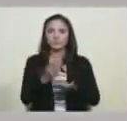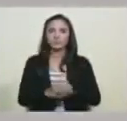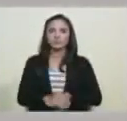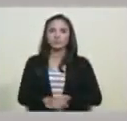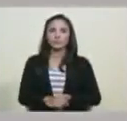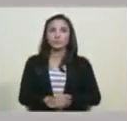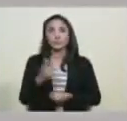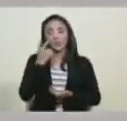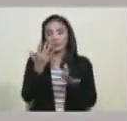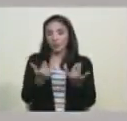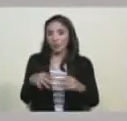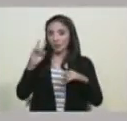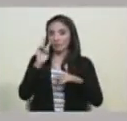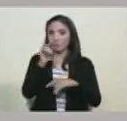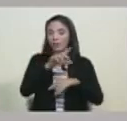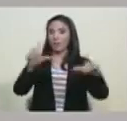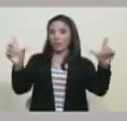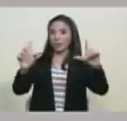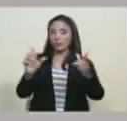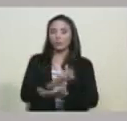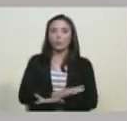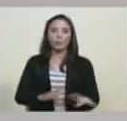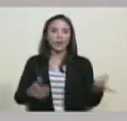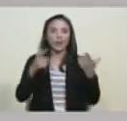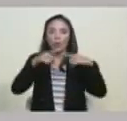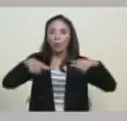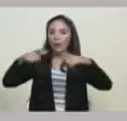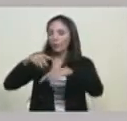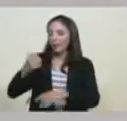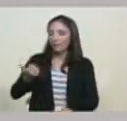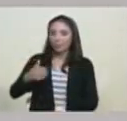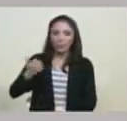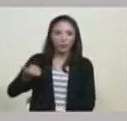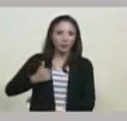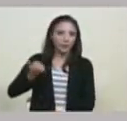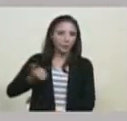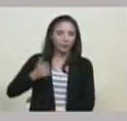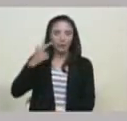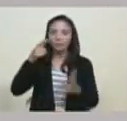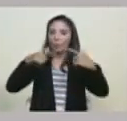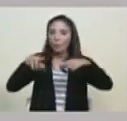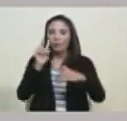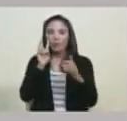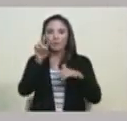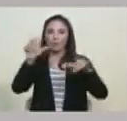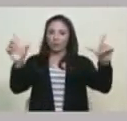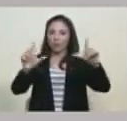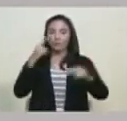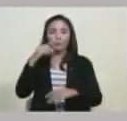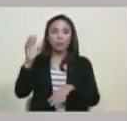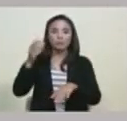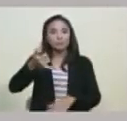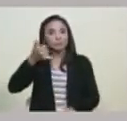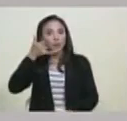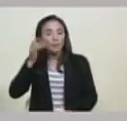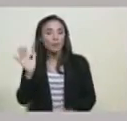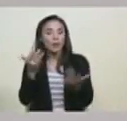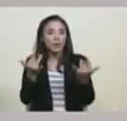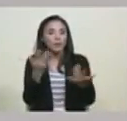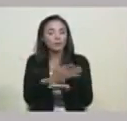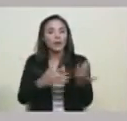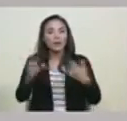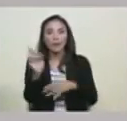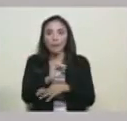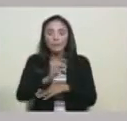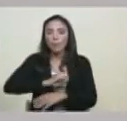Si usted lo está viendo ahorita en cualquier restaurante, bar, lugar, hotel del país, llame a la policía, llame a la Guardia